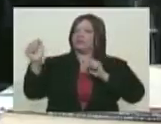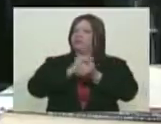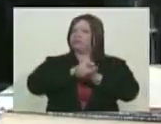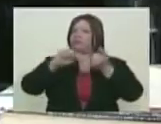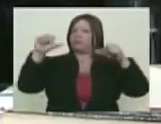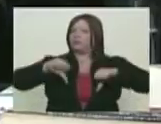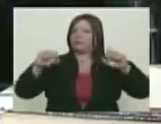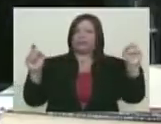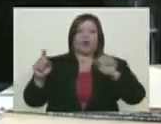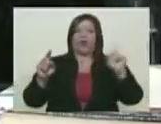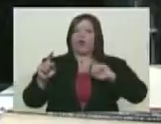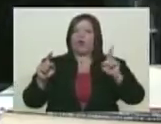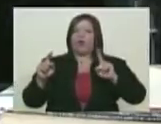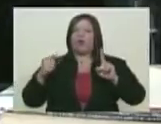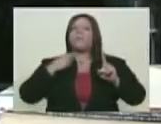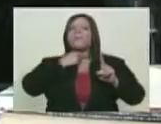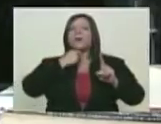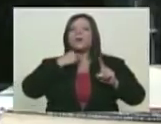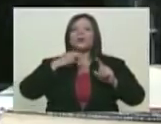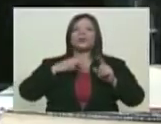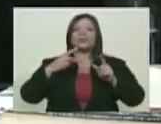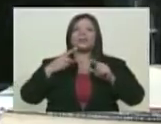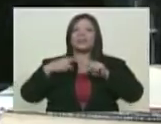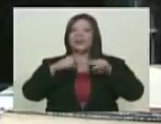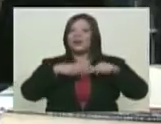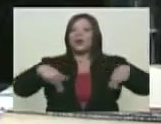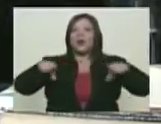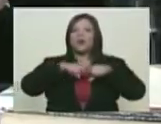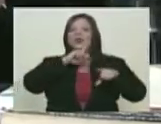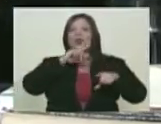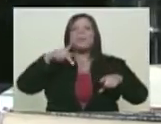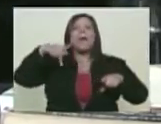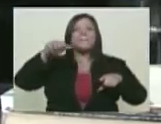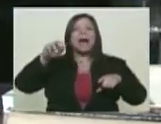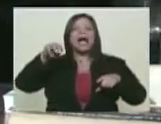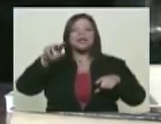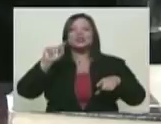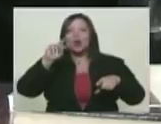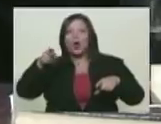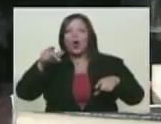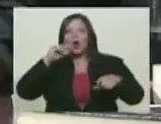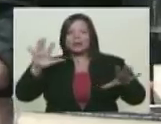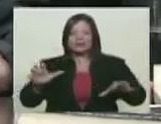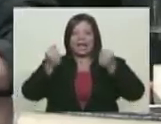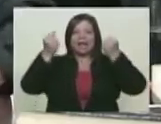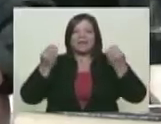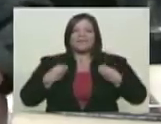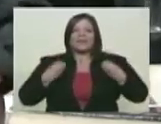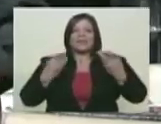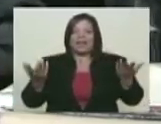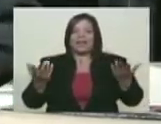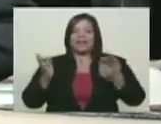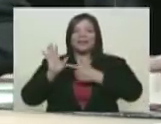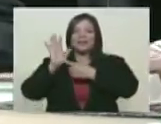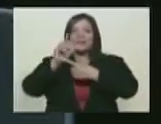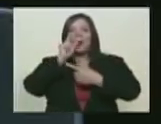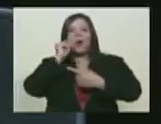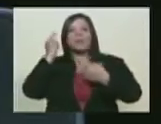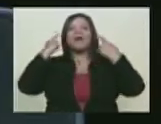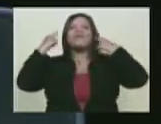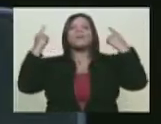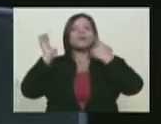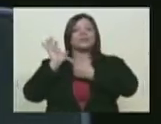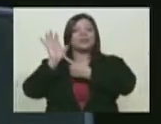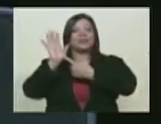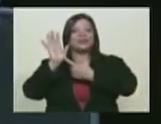yo cabalgo con la División del Norte, los Dorados de Pancho Villa, que en la noche llegan a salvarme, ¿no? Así, aquí está Pancho Villa, que